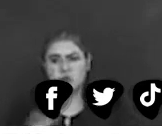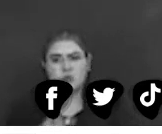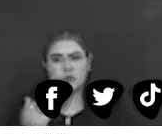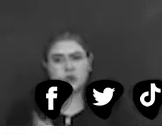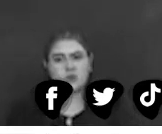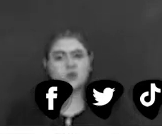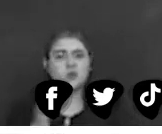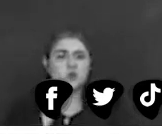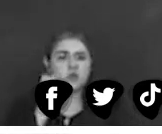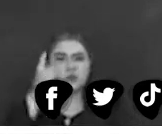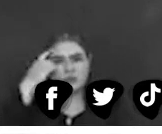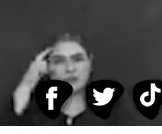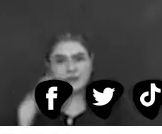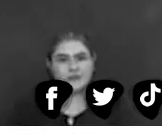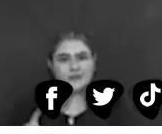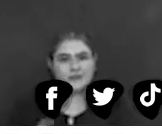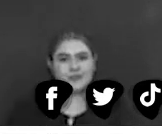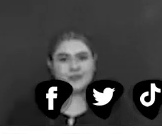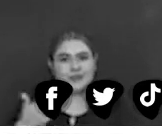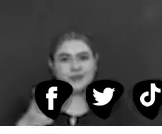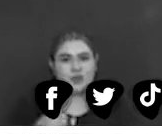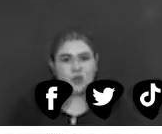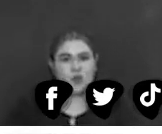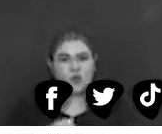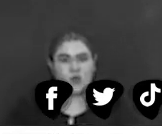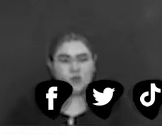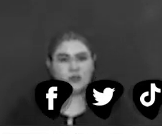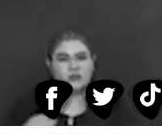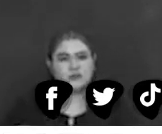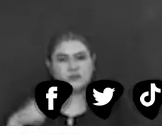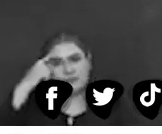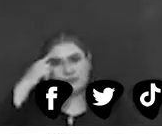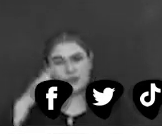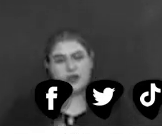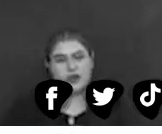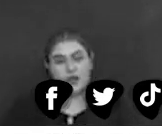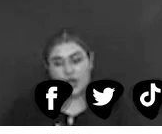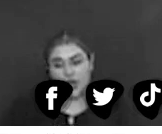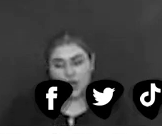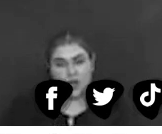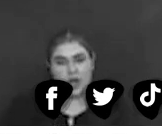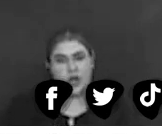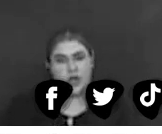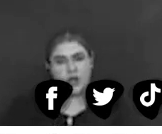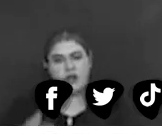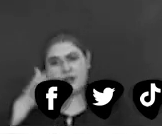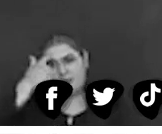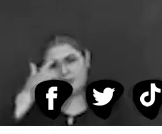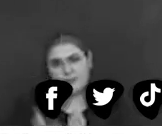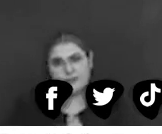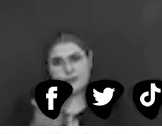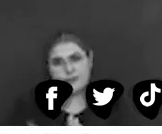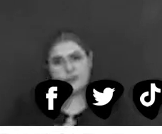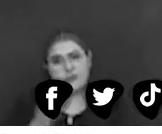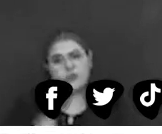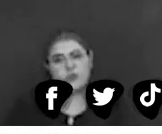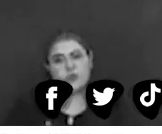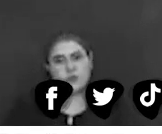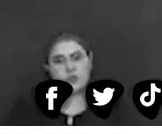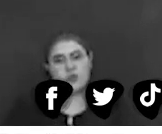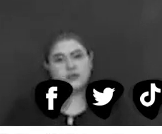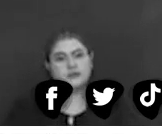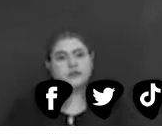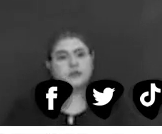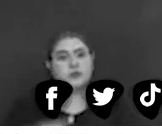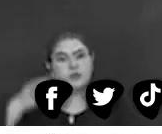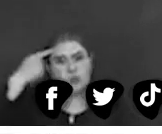aclaración de que su gobierno no tiene constructores divinos ni está recibiendo moche de nadie porque no somos iguales. Y 3. Su